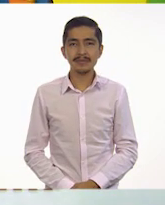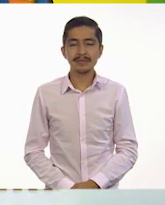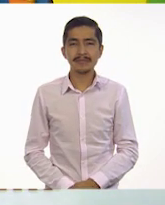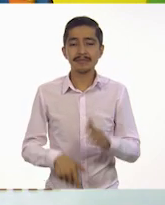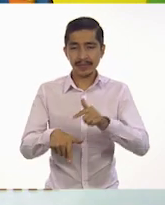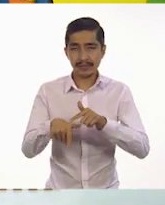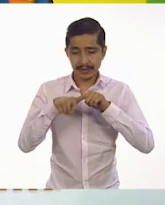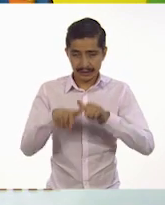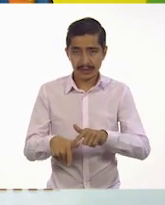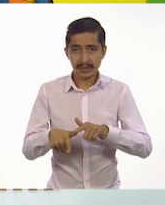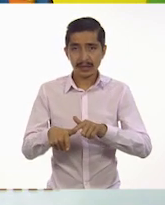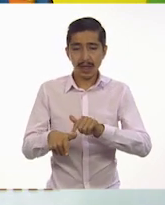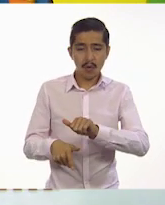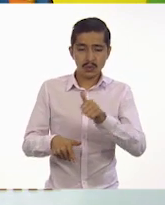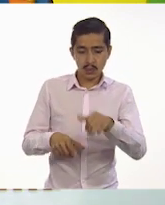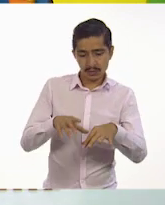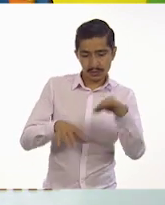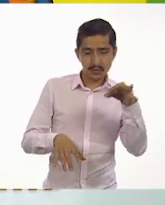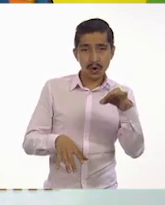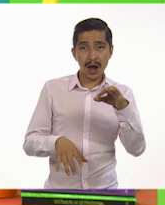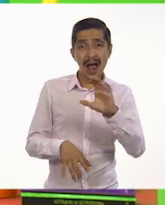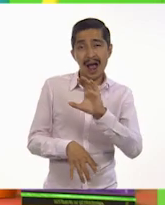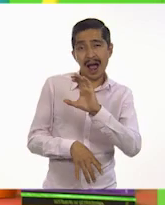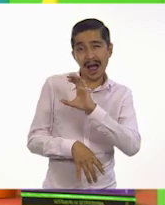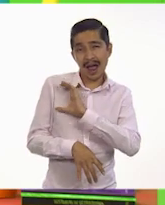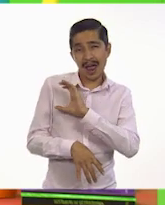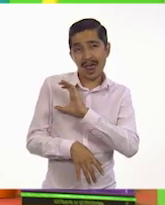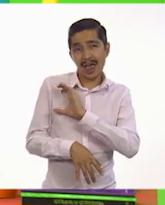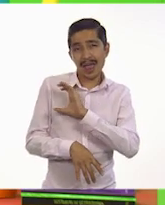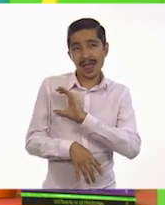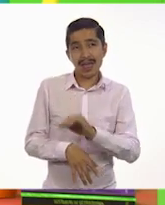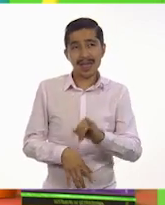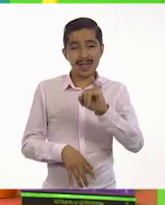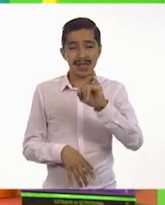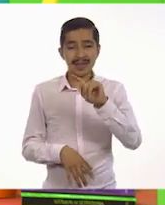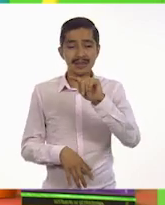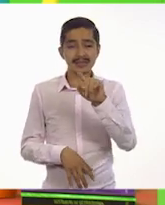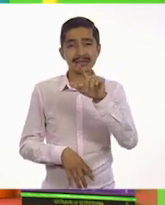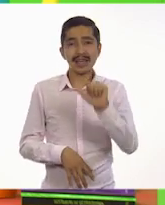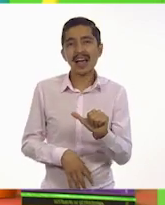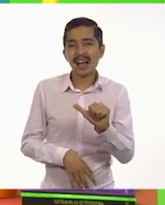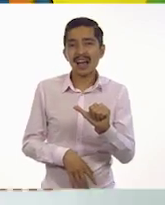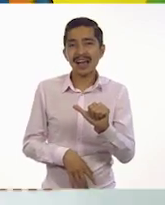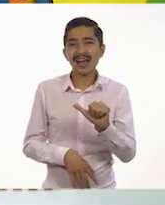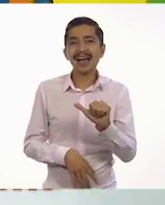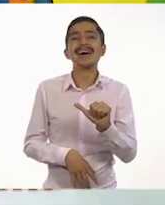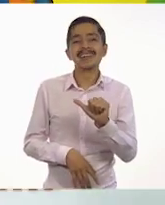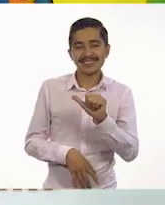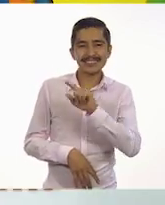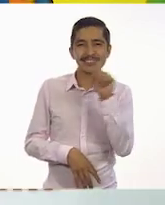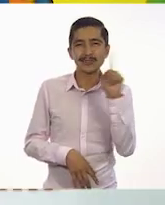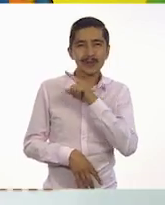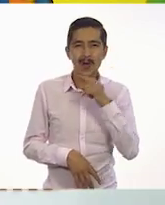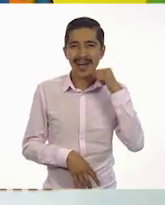Siguiente. Con cariño, itza y soja. ¡Qué bonito!